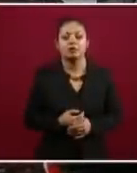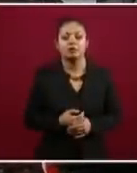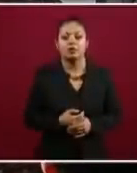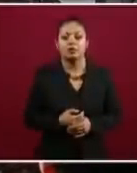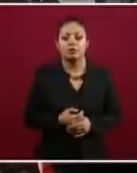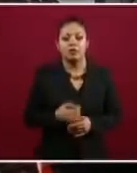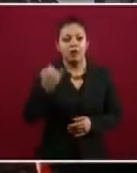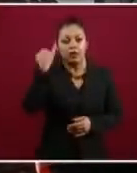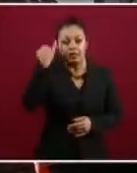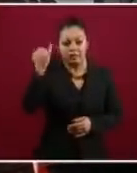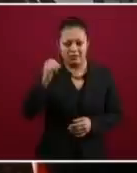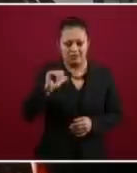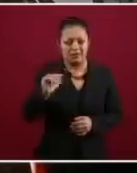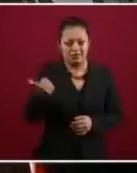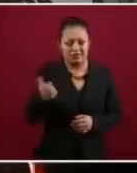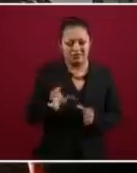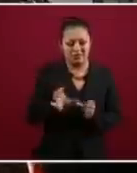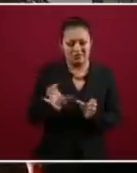en la oposición